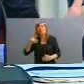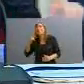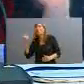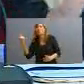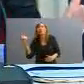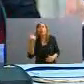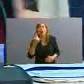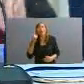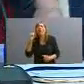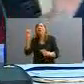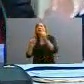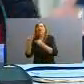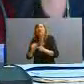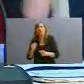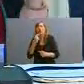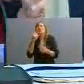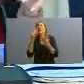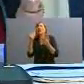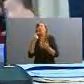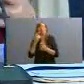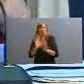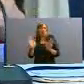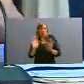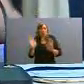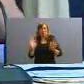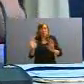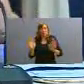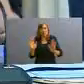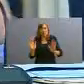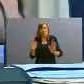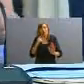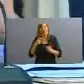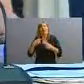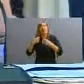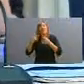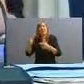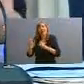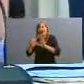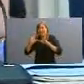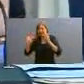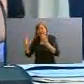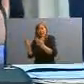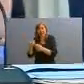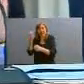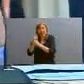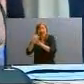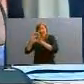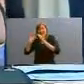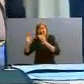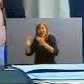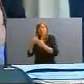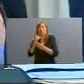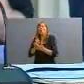académicos, científicos, cuántos tienen que ser, sino que, al contrario, hay que darle a ese órgano una representación